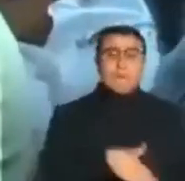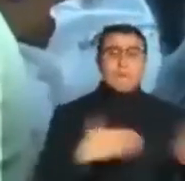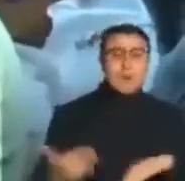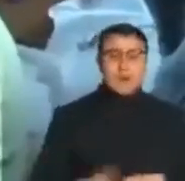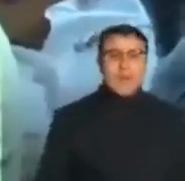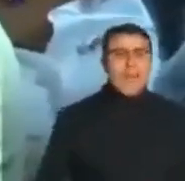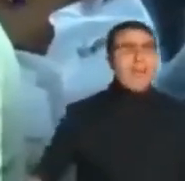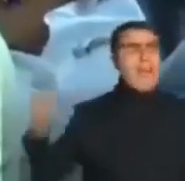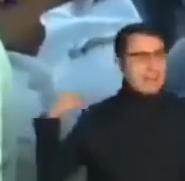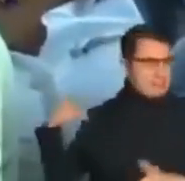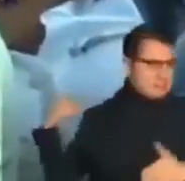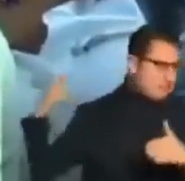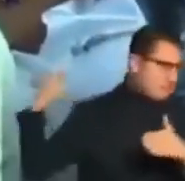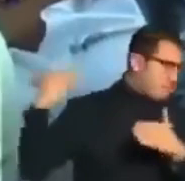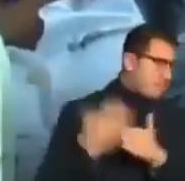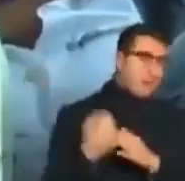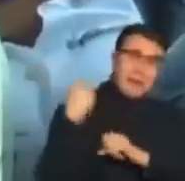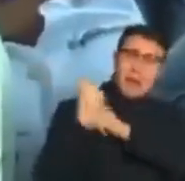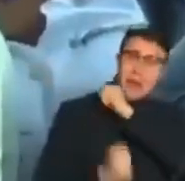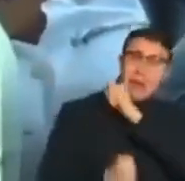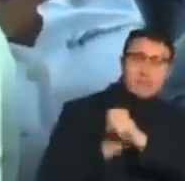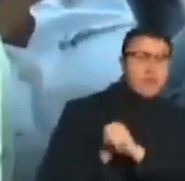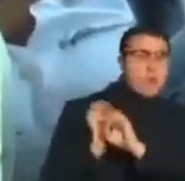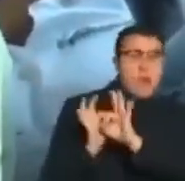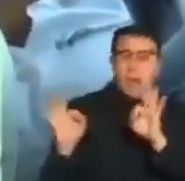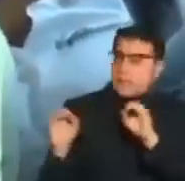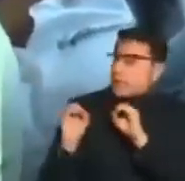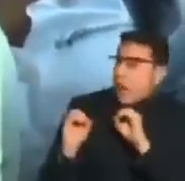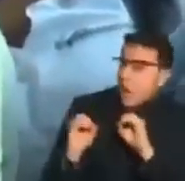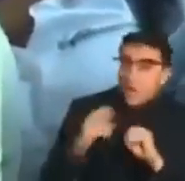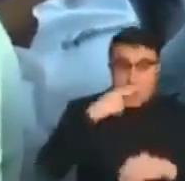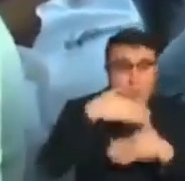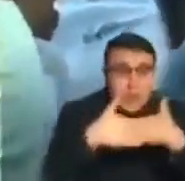Después de años en que no moría ninguno.